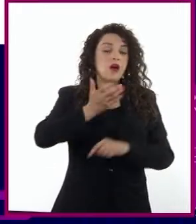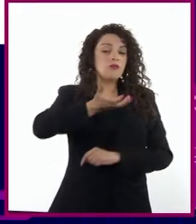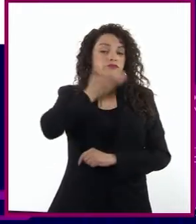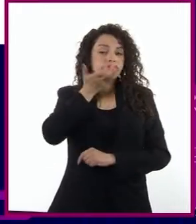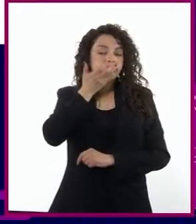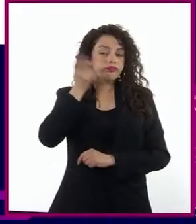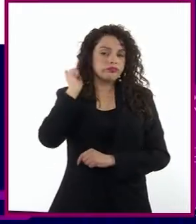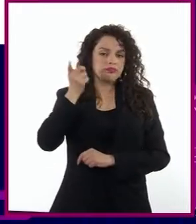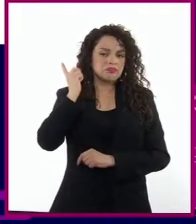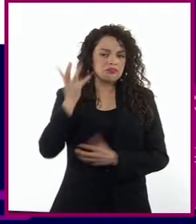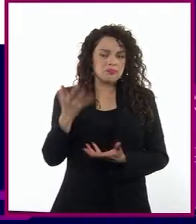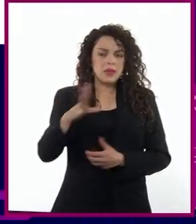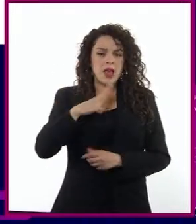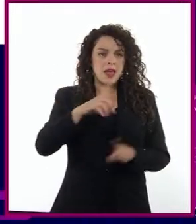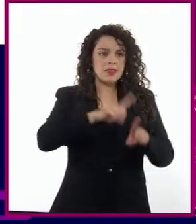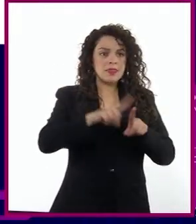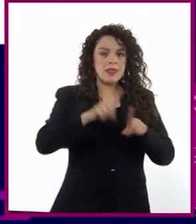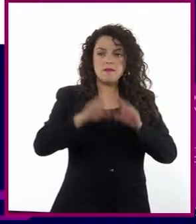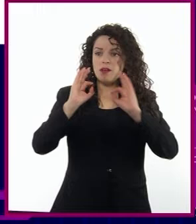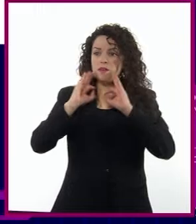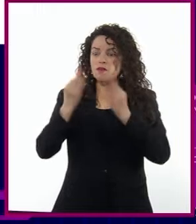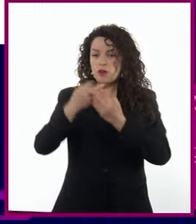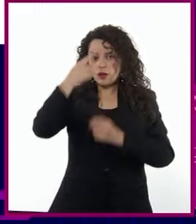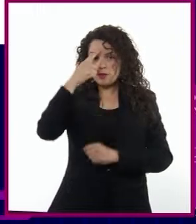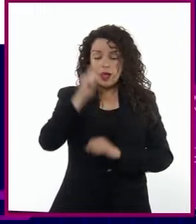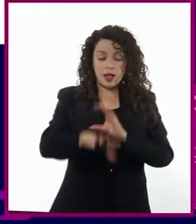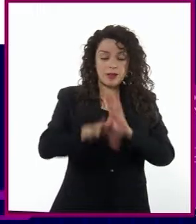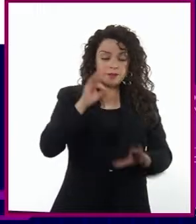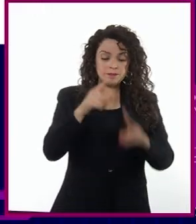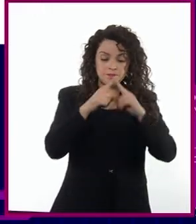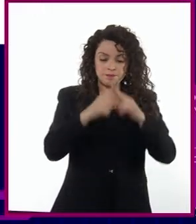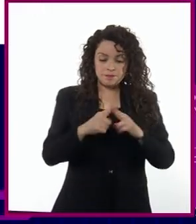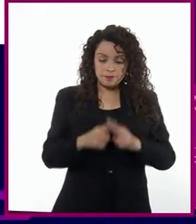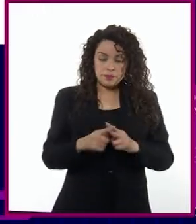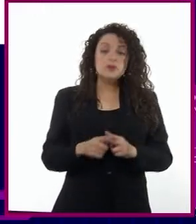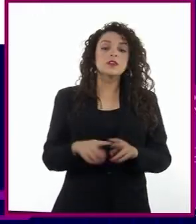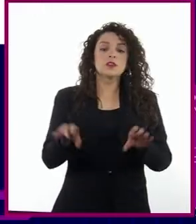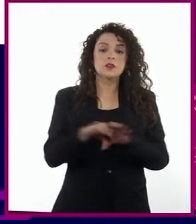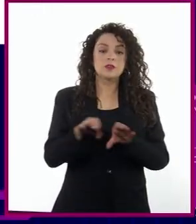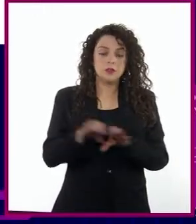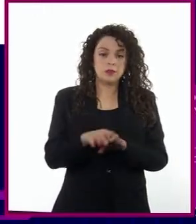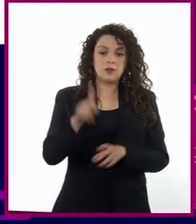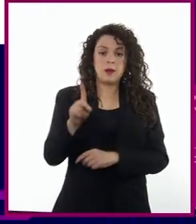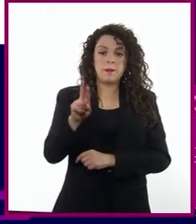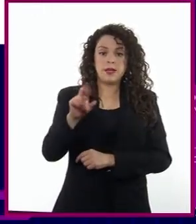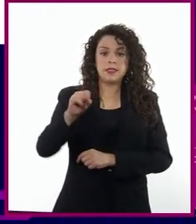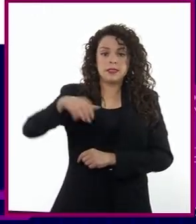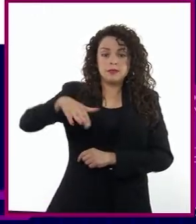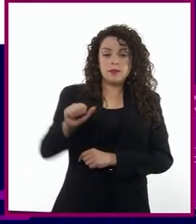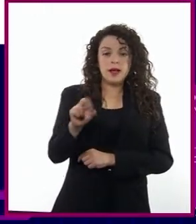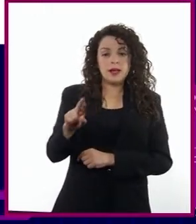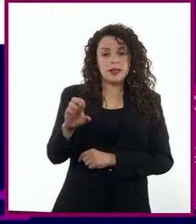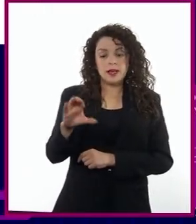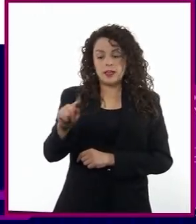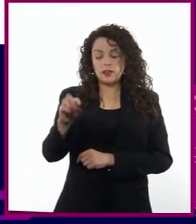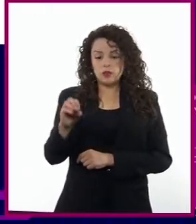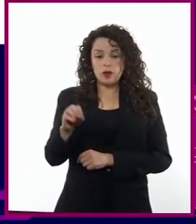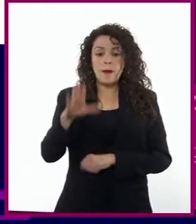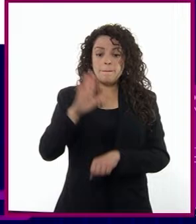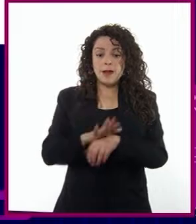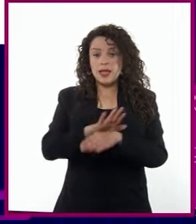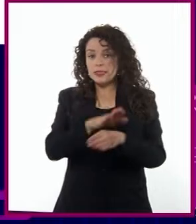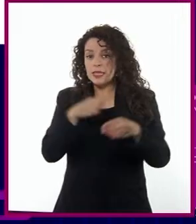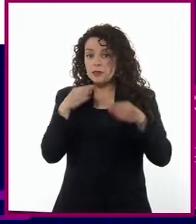cotidiano, en donde encontraremos la fórmula para calcular el volumen de prismas rectos, específicamente los que